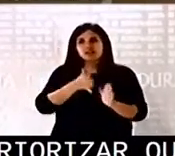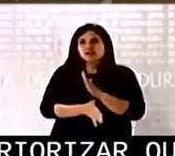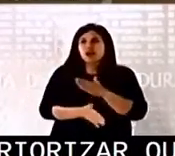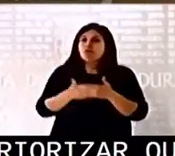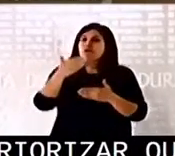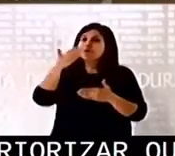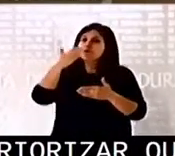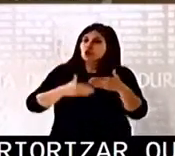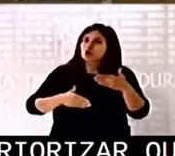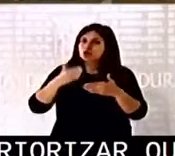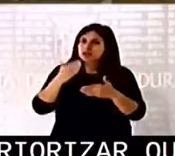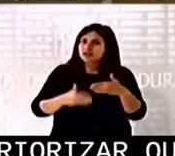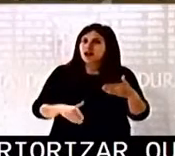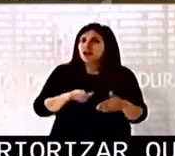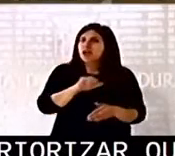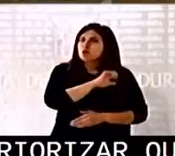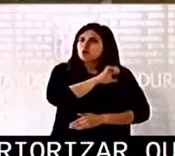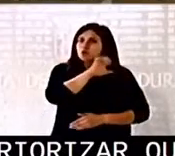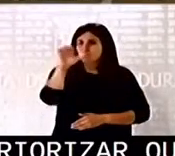Europa.